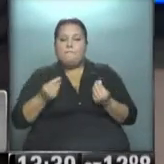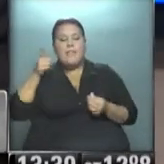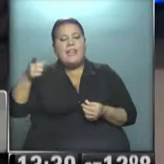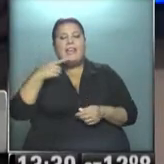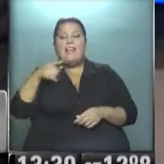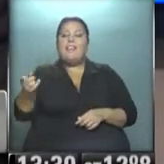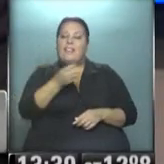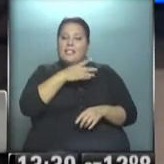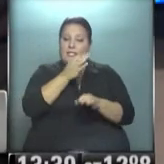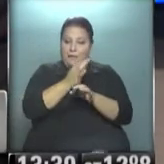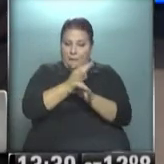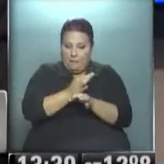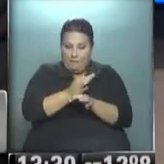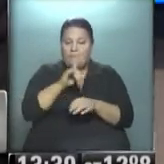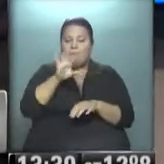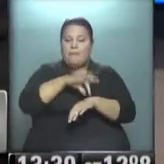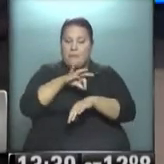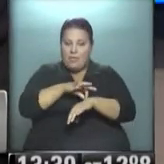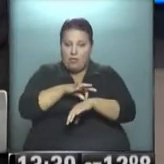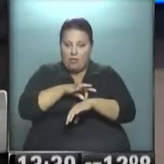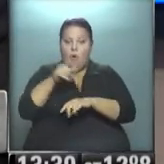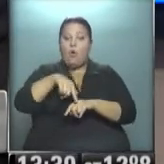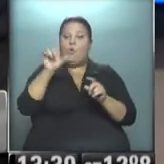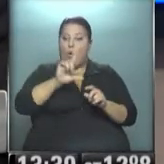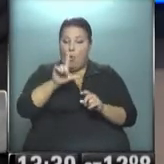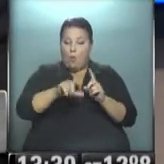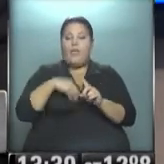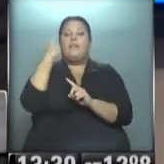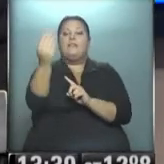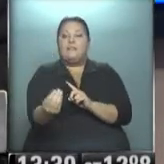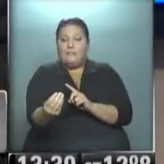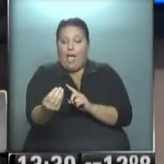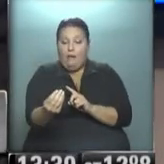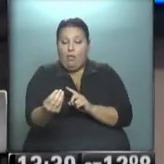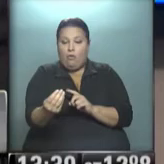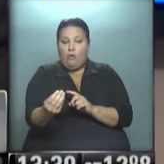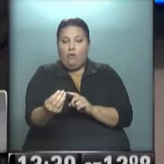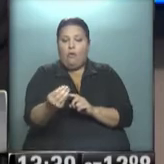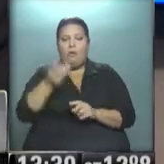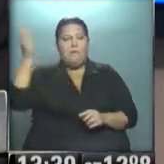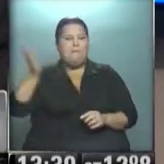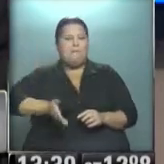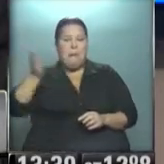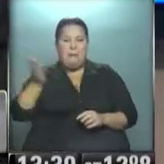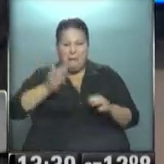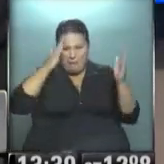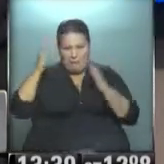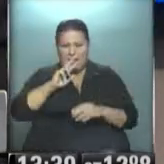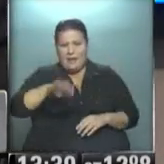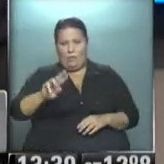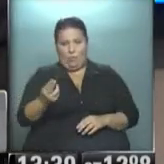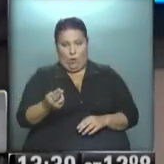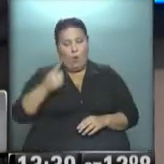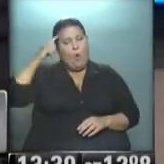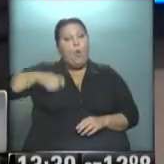aconsejaron que llevara al médico y esto pasó un lunes el sábado siguiente la muelen a palos a la nena y muere claro